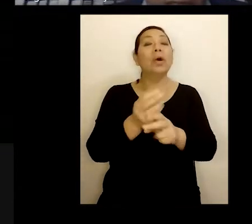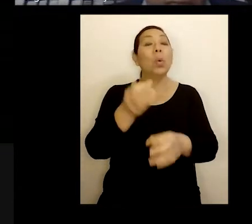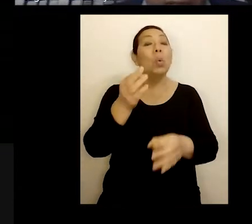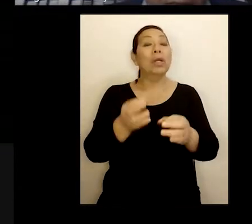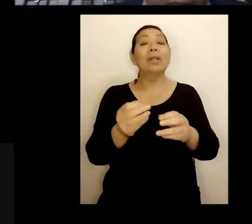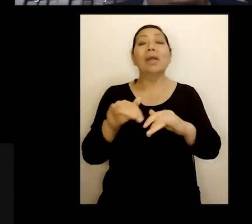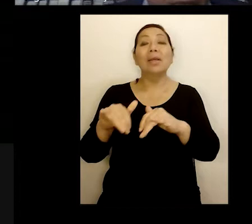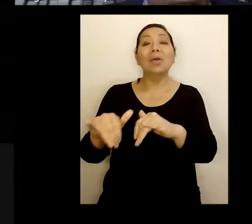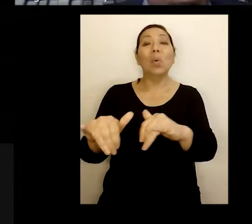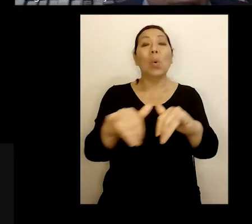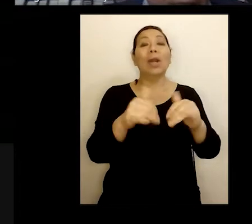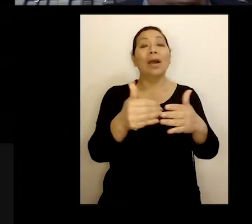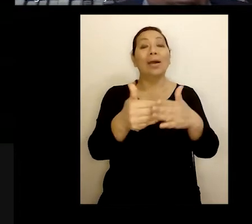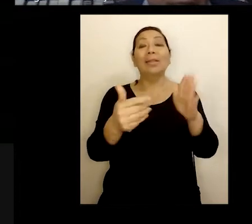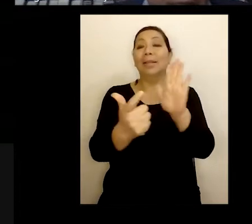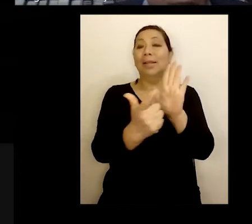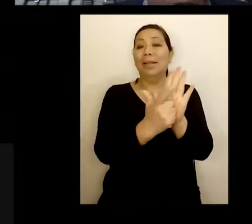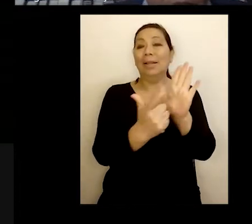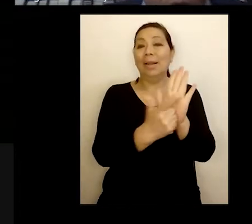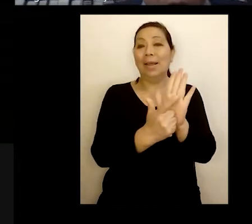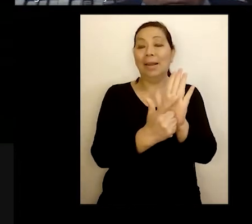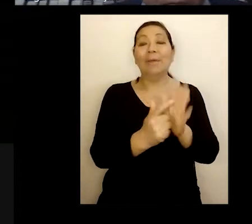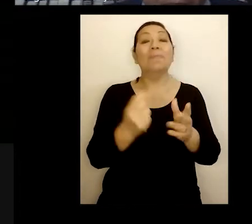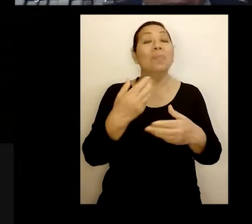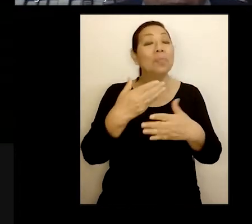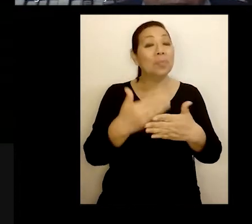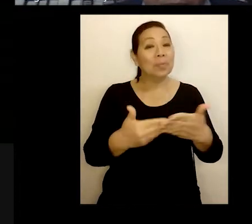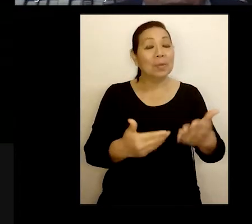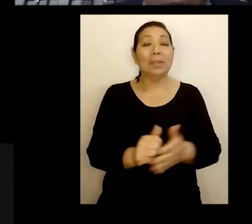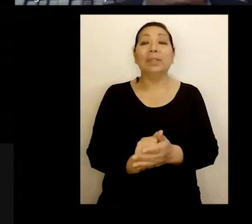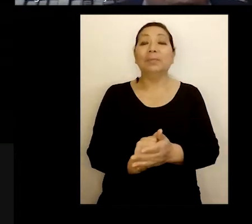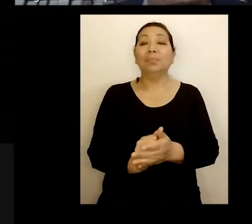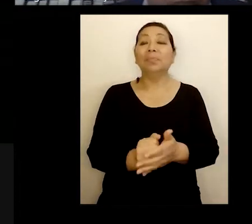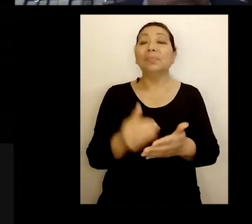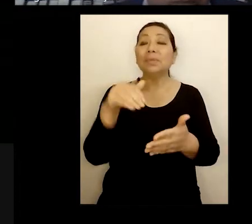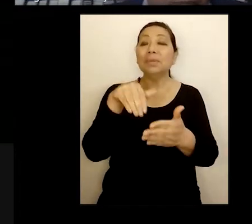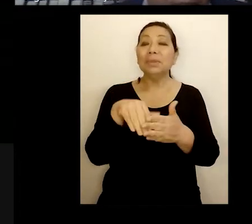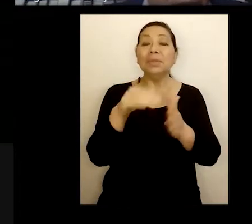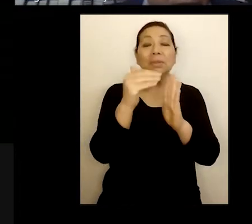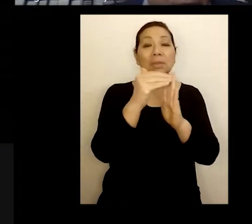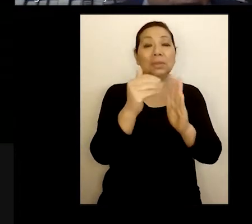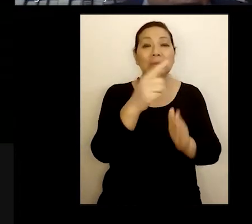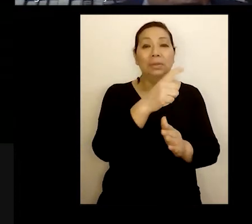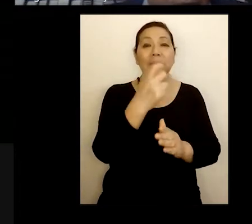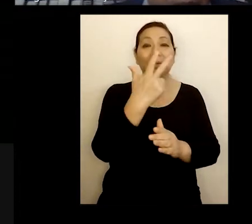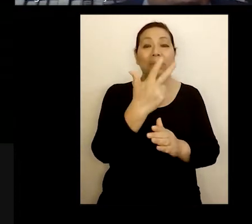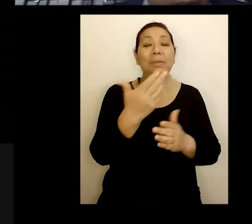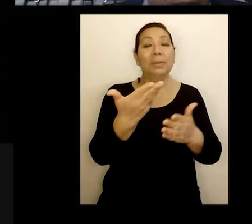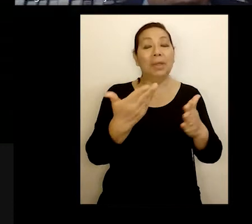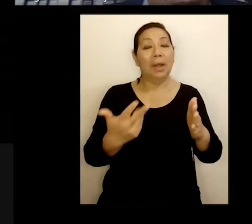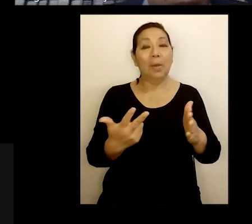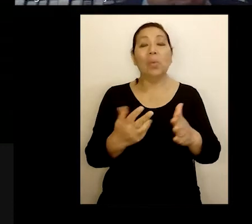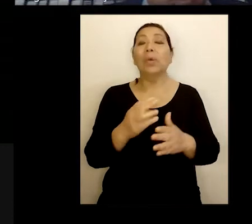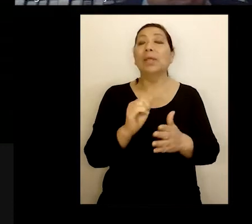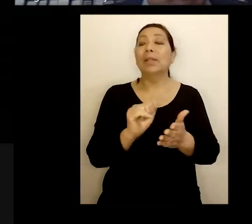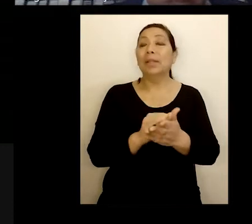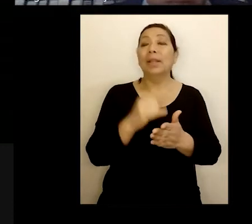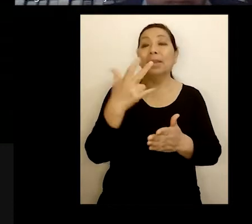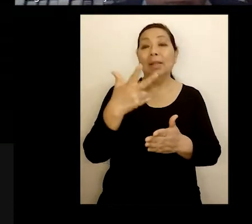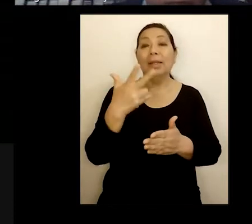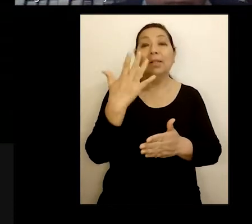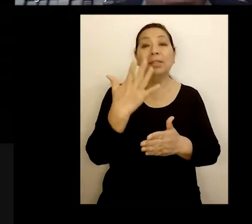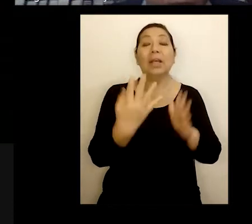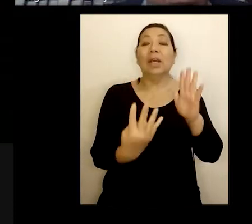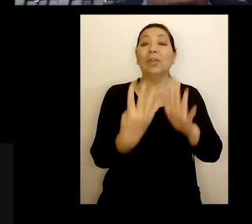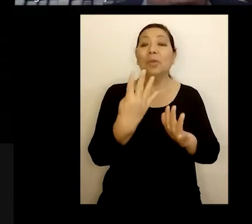jurídica y de igualdad ante la ley, conforme a las disposiciones contenidas en el artículo 139, incisos 3,